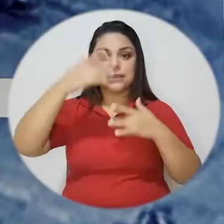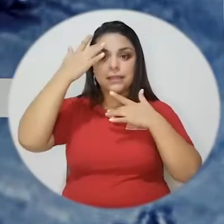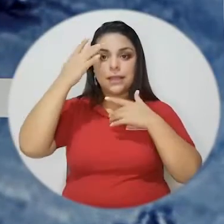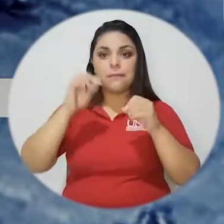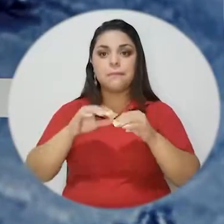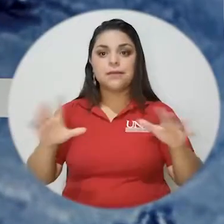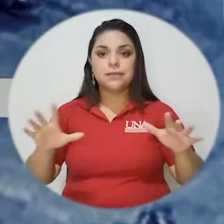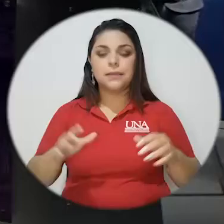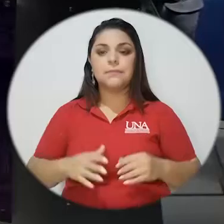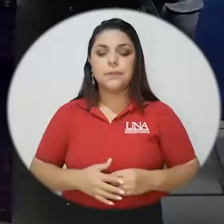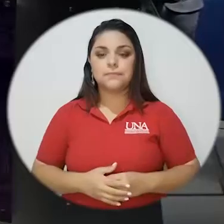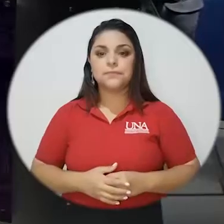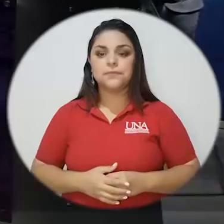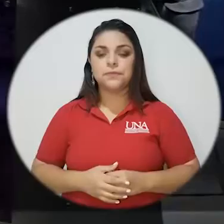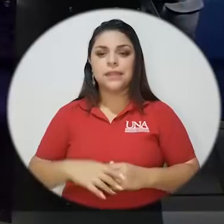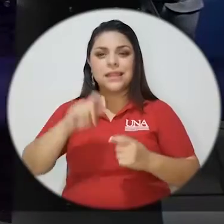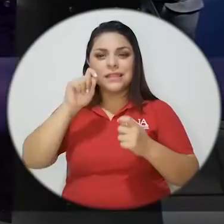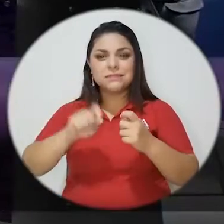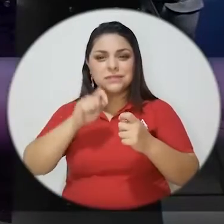el caso de esta pandemia.